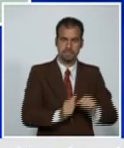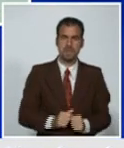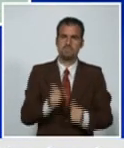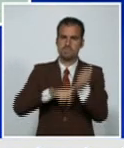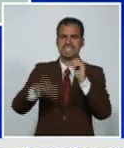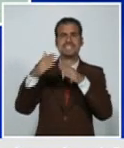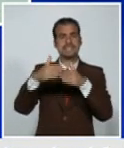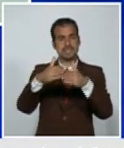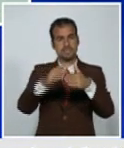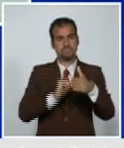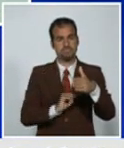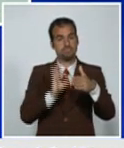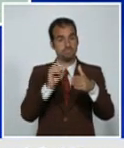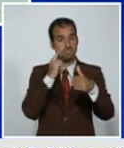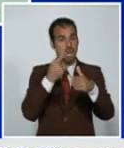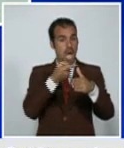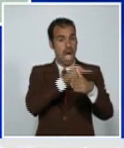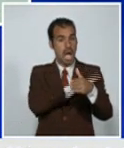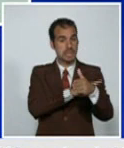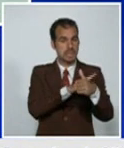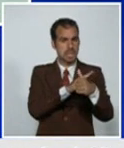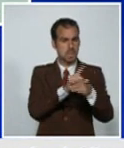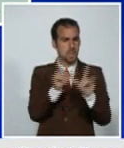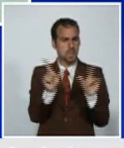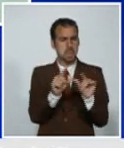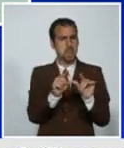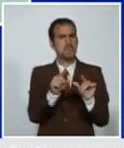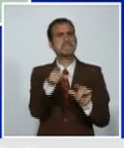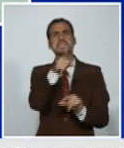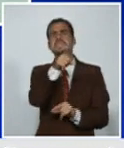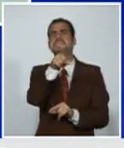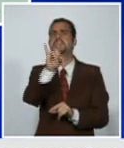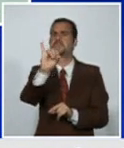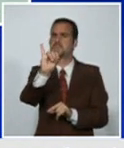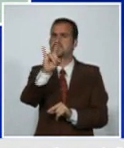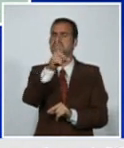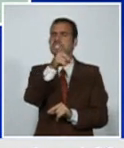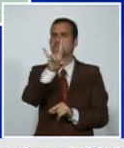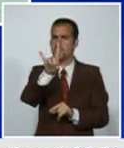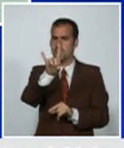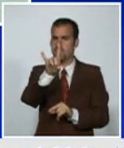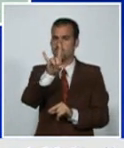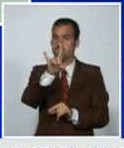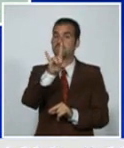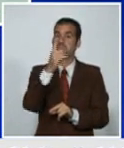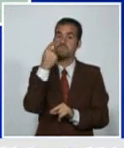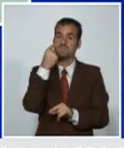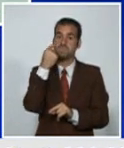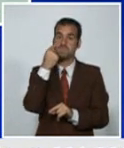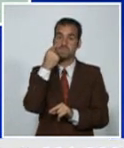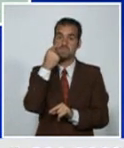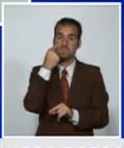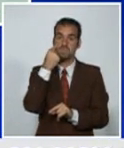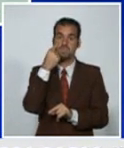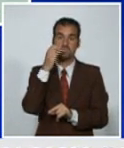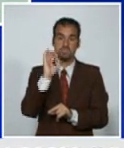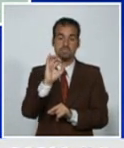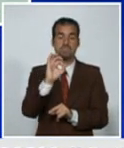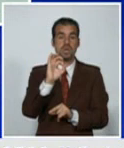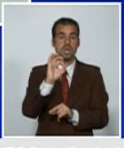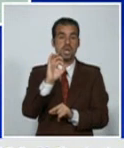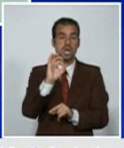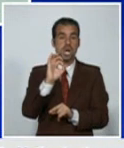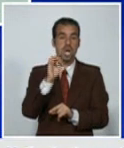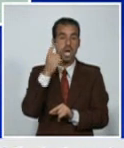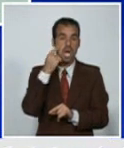si bien ayer confirmar 19 casos, estamos hablando de 75 menos que en la jornada anterior, pero